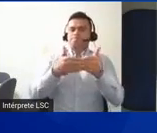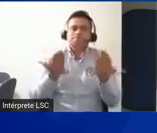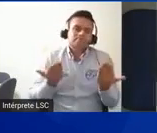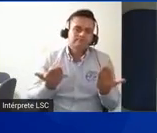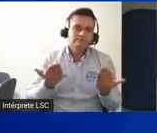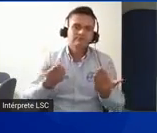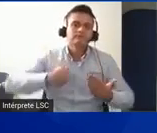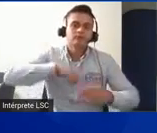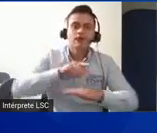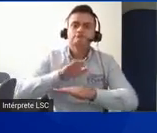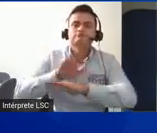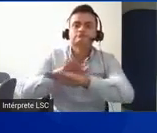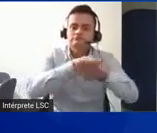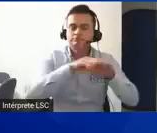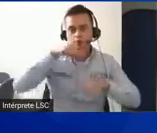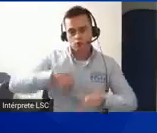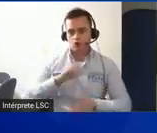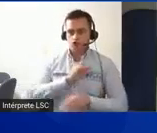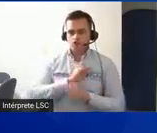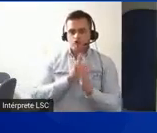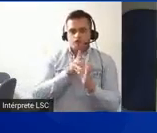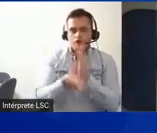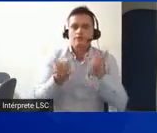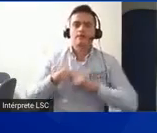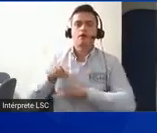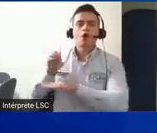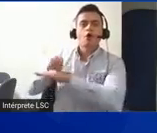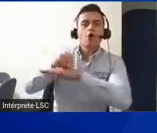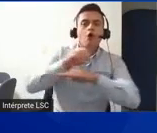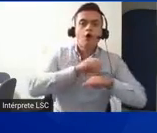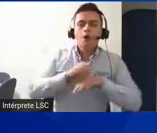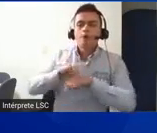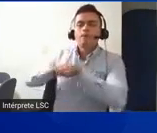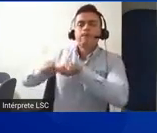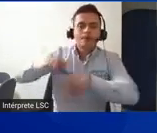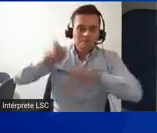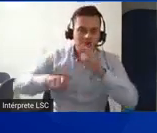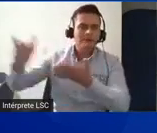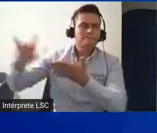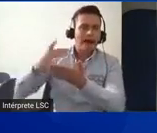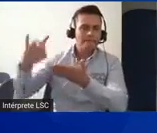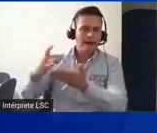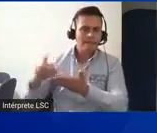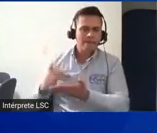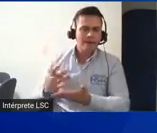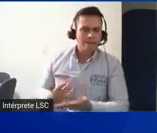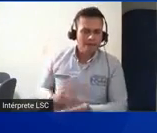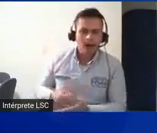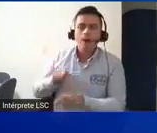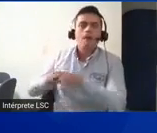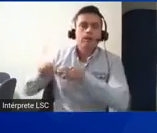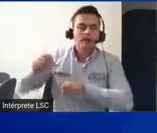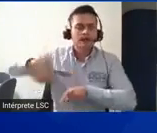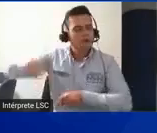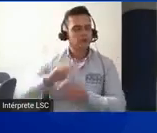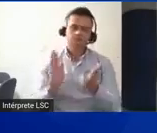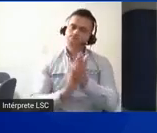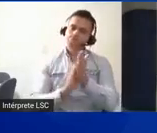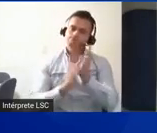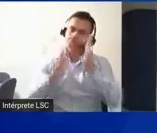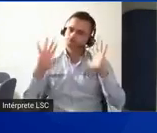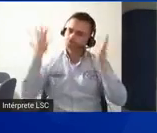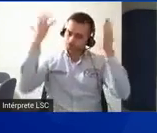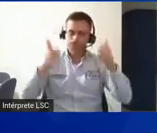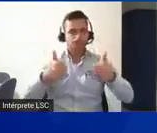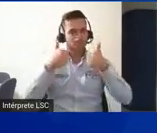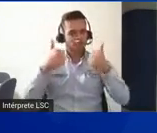no solamente el mensaje del INSOR, sino de muchísimas organizaciones y de personas que nos están escribiendo en este momento y celebrando la